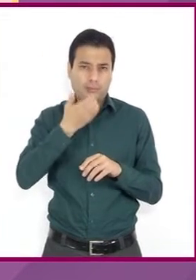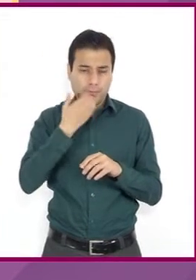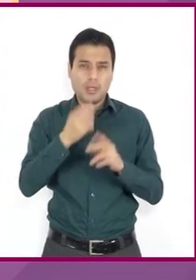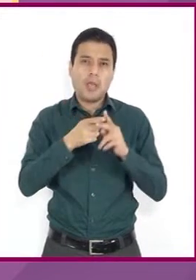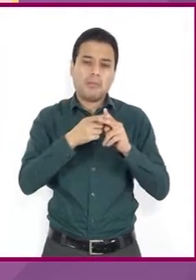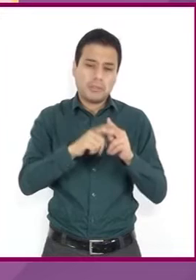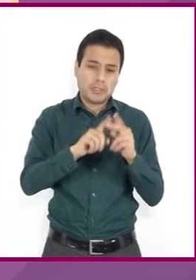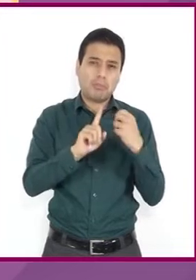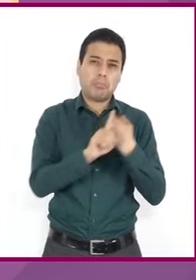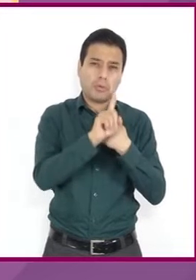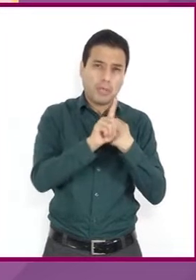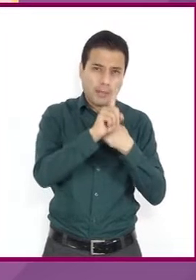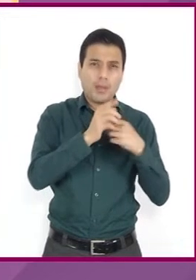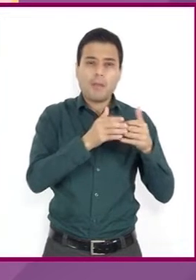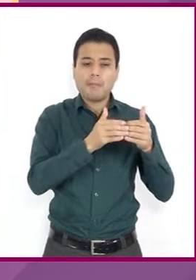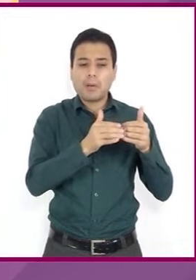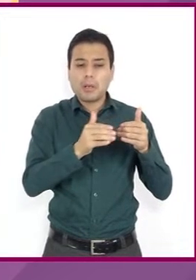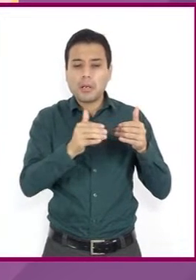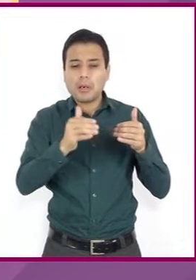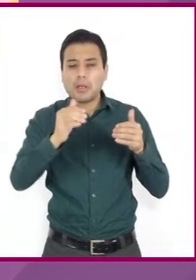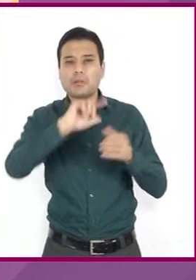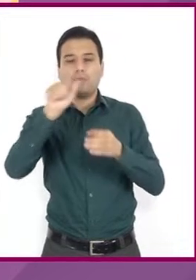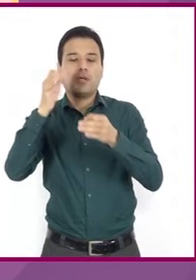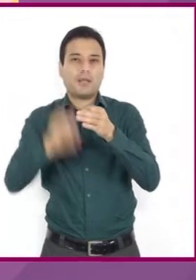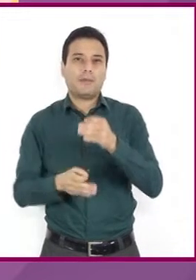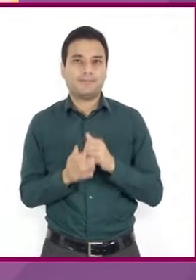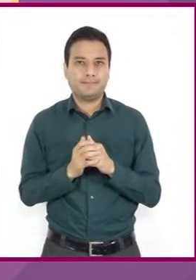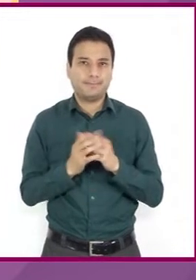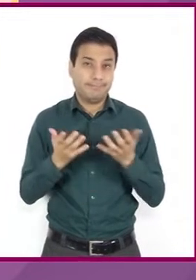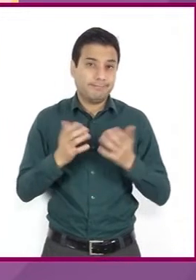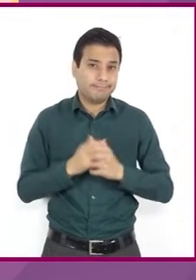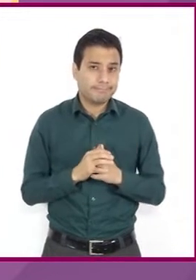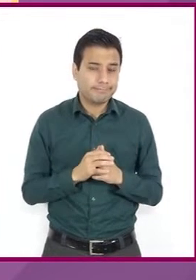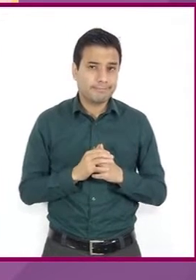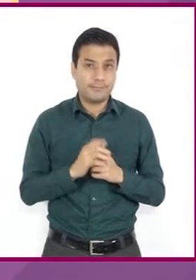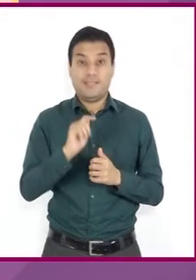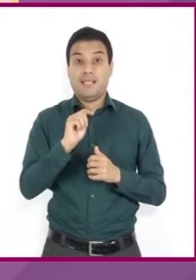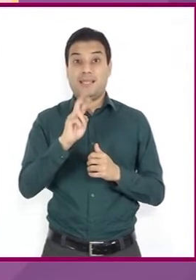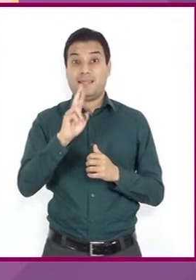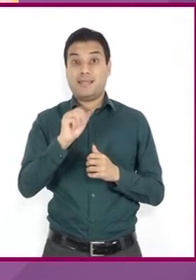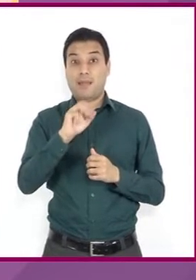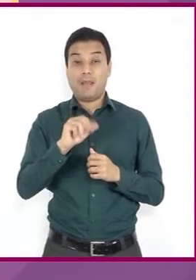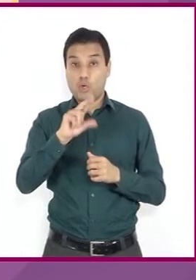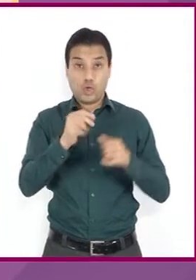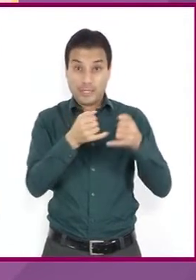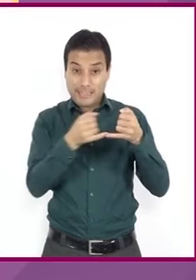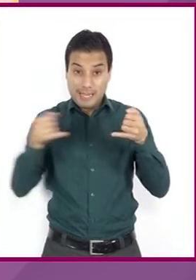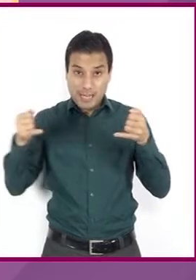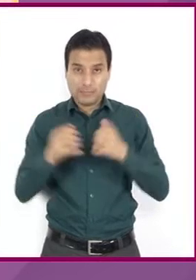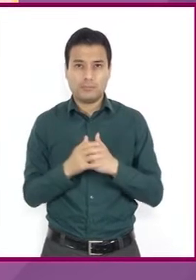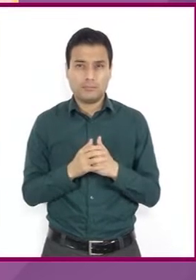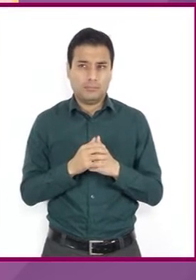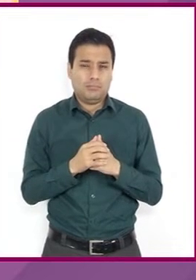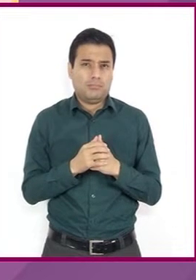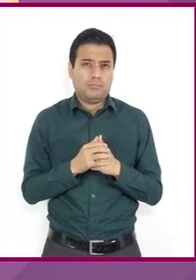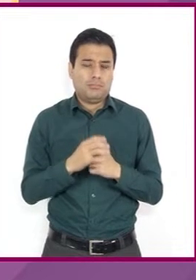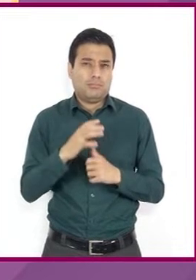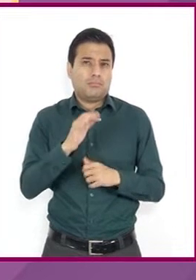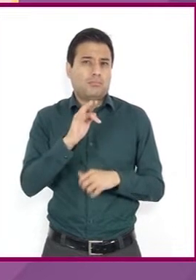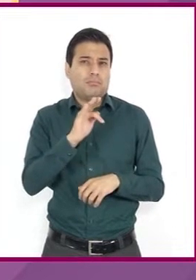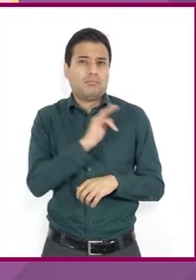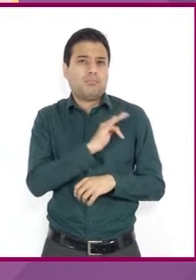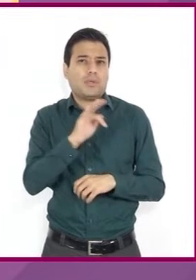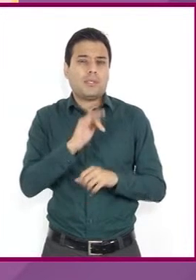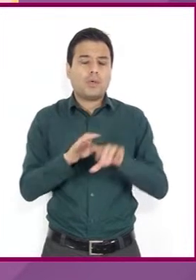otra hasta el final. Y en la presentación de trama no lineal, por la manera en la que se presentan,